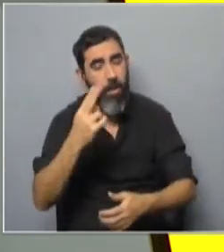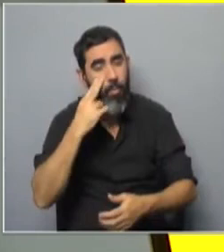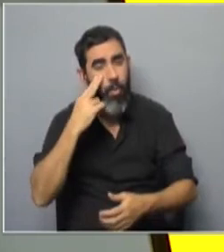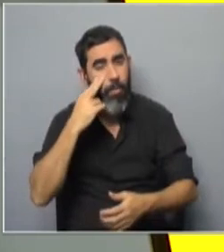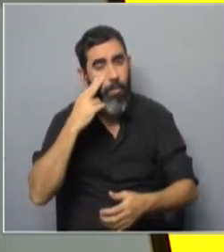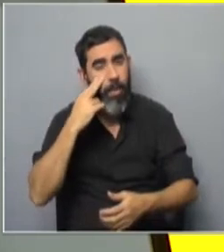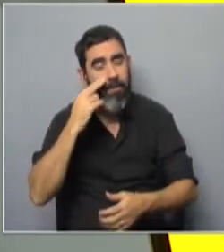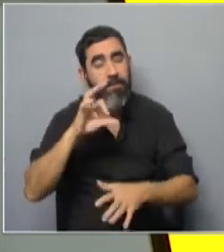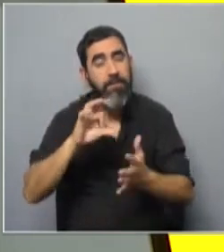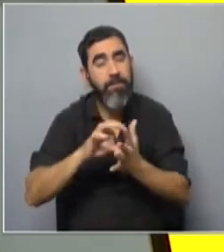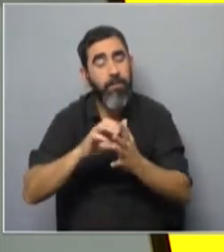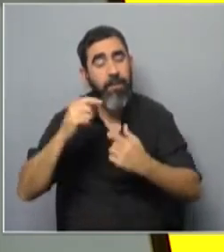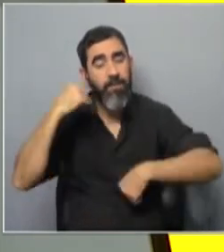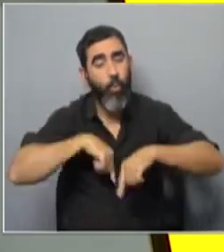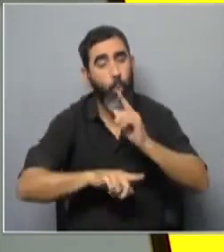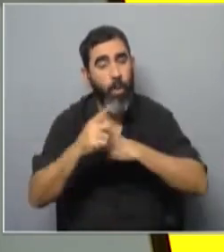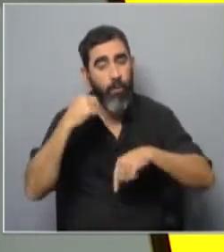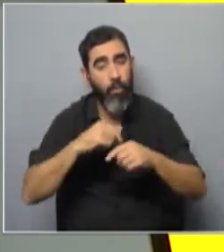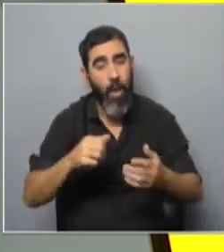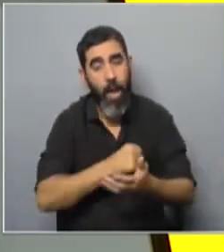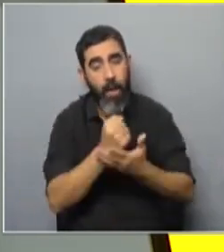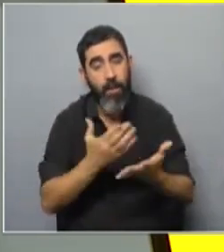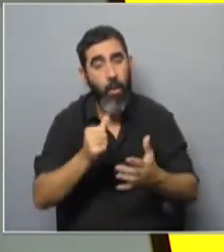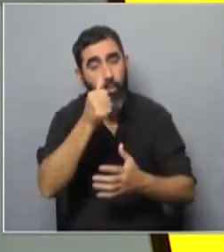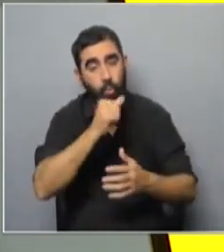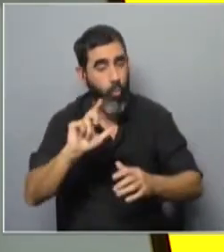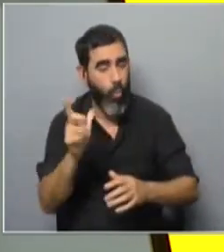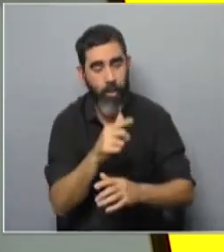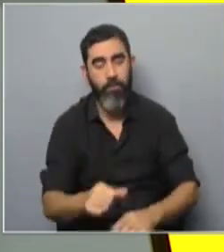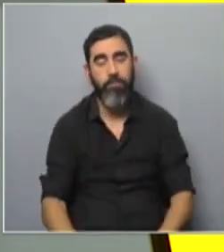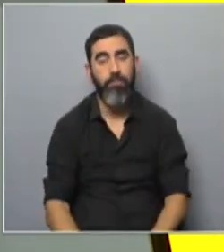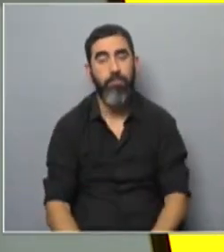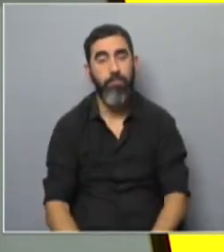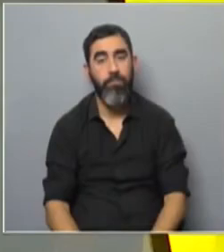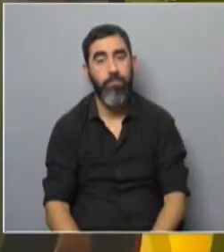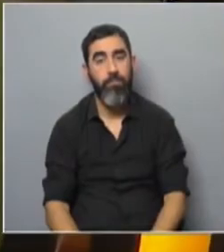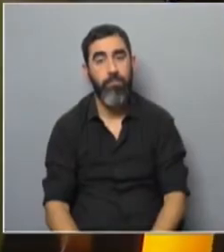los capilares del sistema circulatorio y que hasta ahora no tiene cura. Volvemos con eso enseguida.